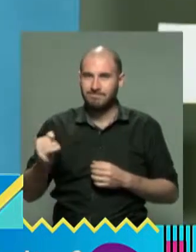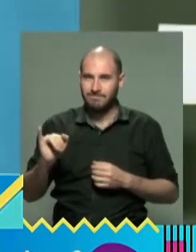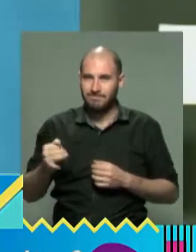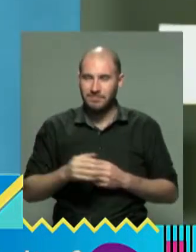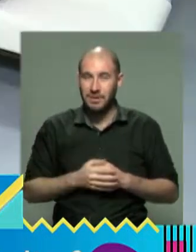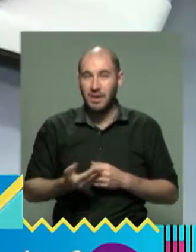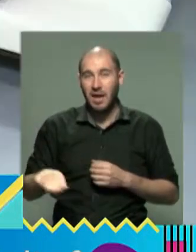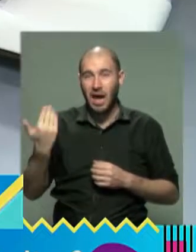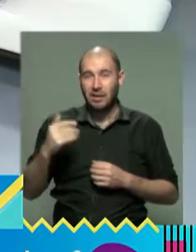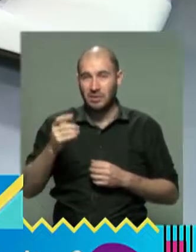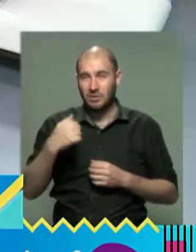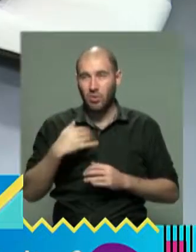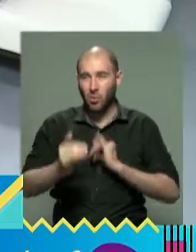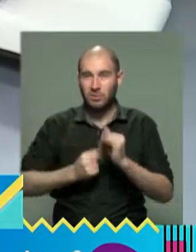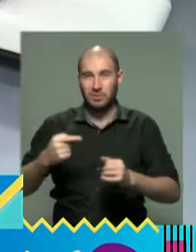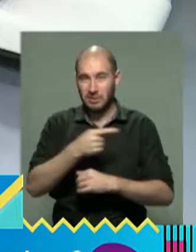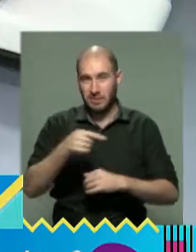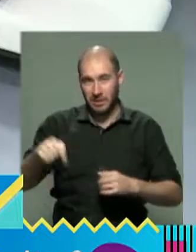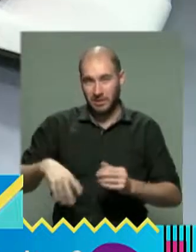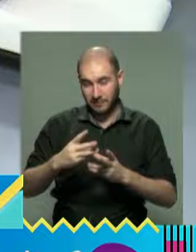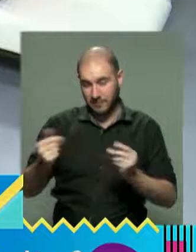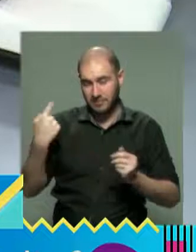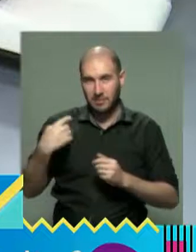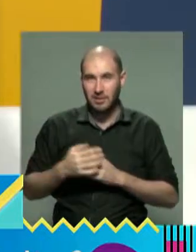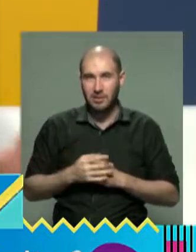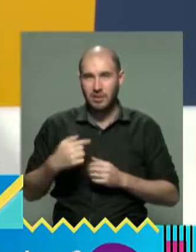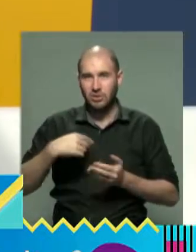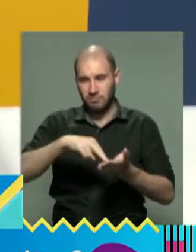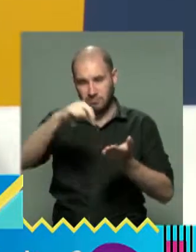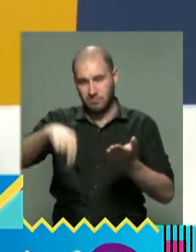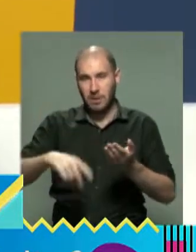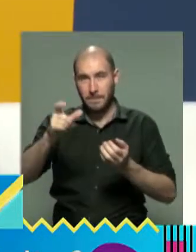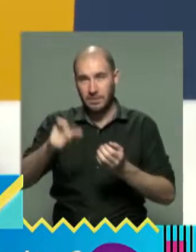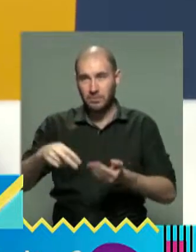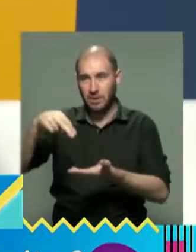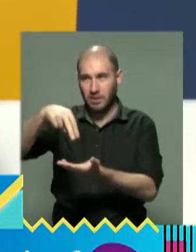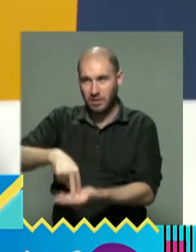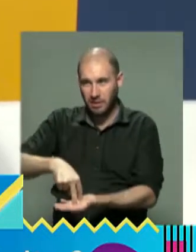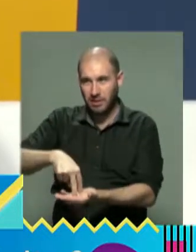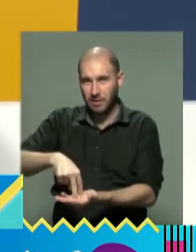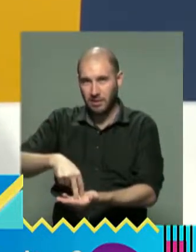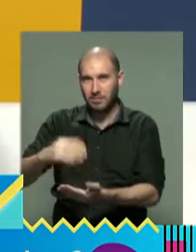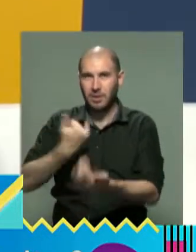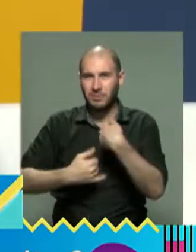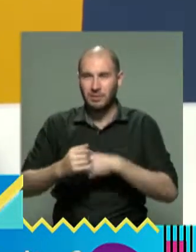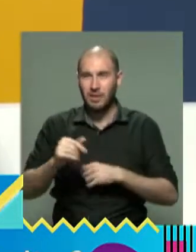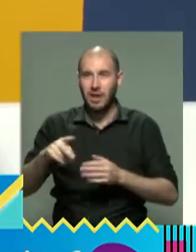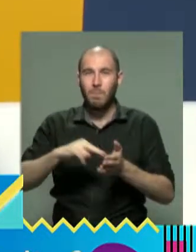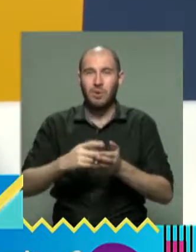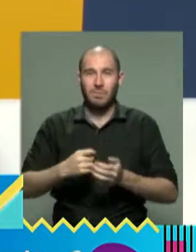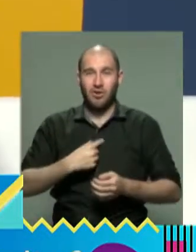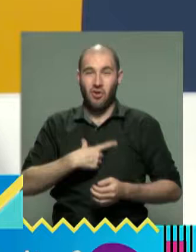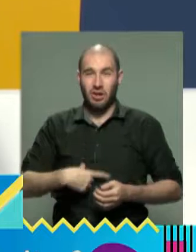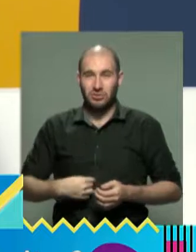sí, otro sí. día, te estoy hablando esta semana que pasó, aterricé con una persona y cuando aterricé me dice que tenía un problema